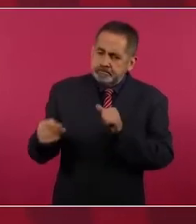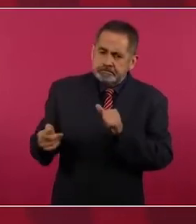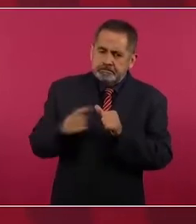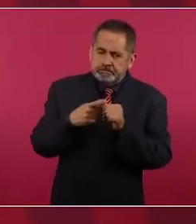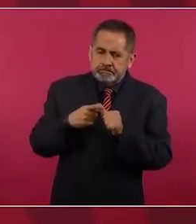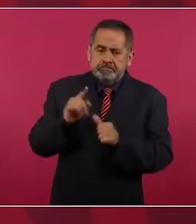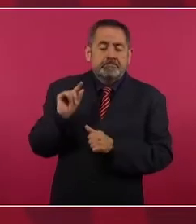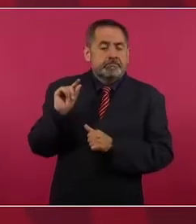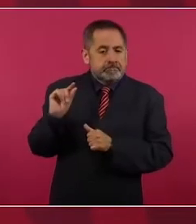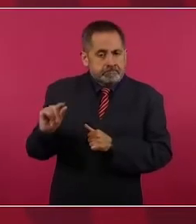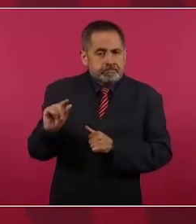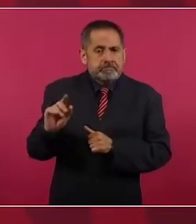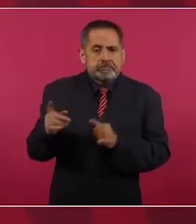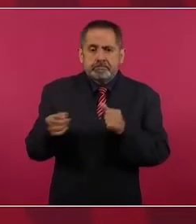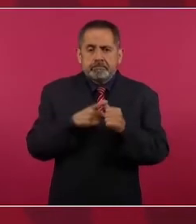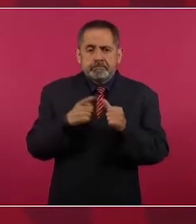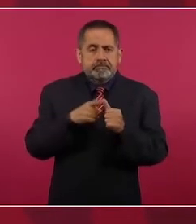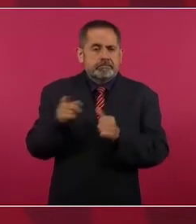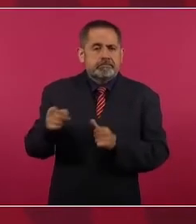estamos haciendo